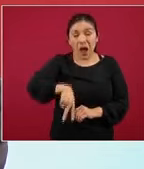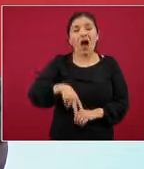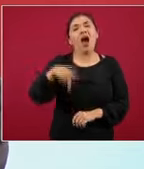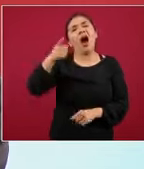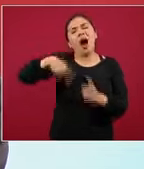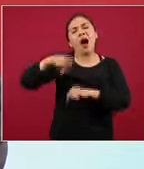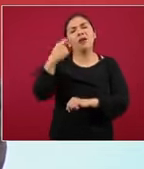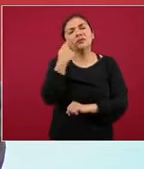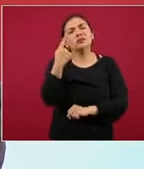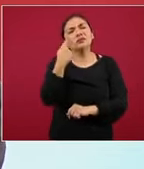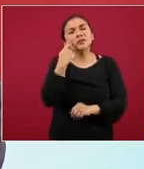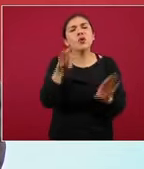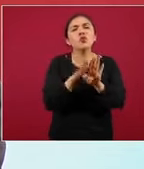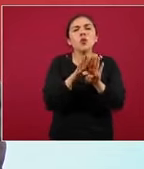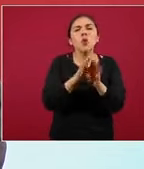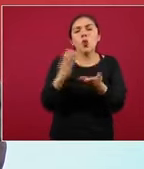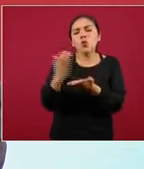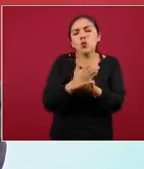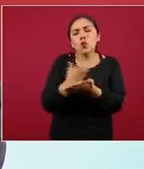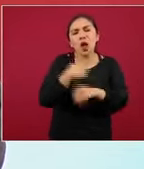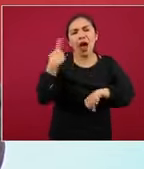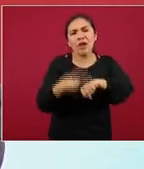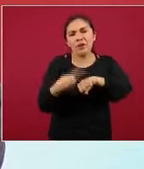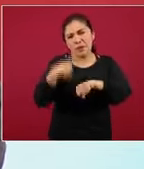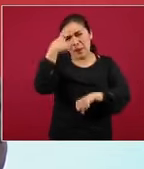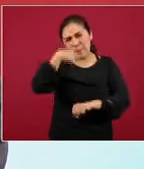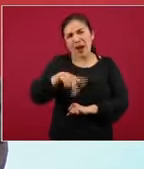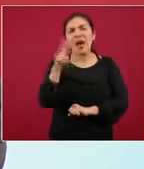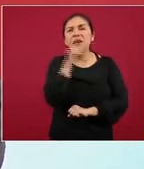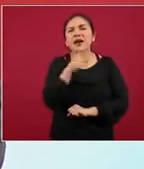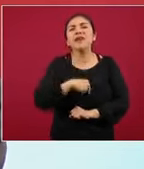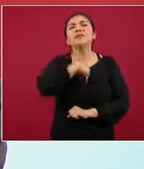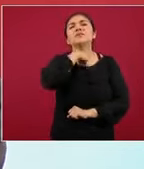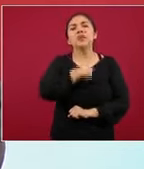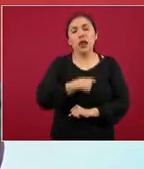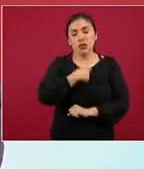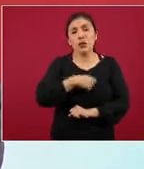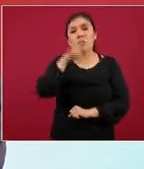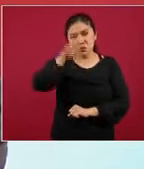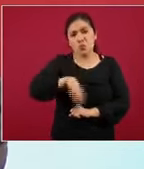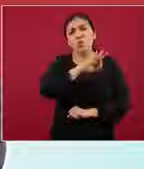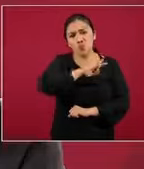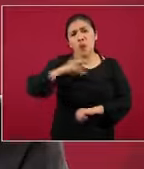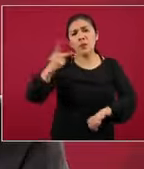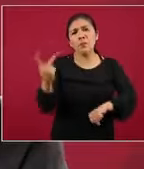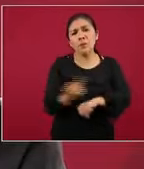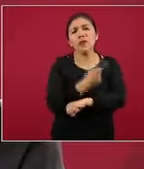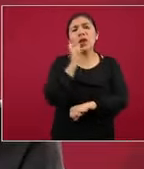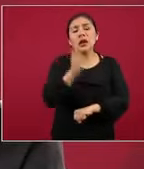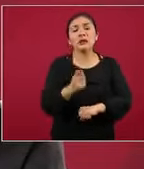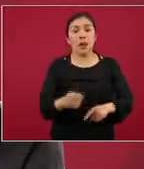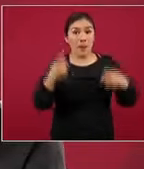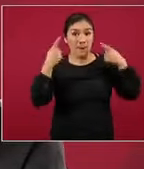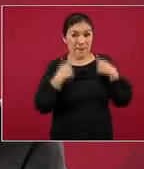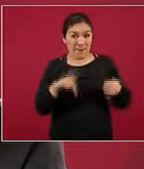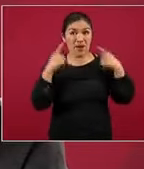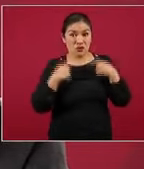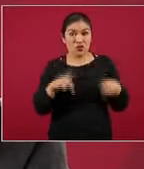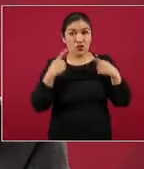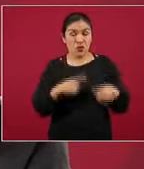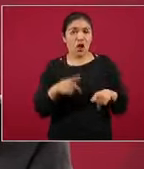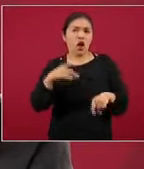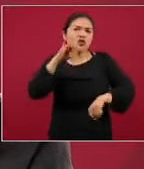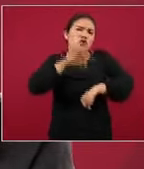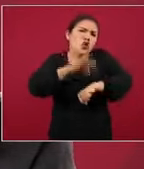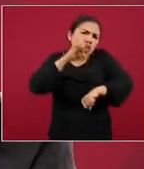clínica, en el tratamiento de las enfermedades respiratorias, puede ocurrir que la persona